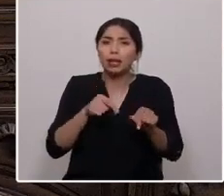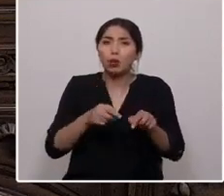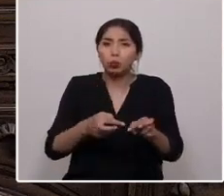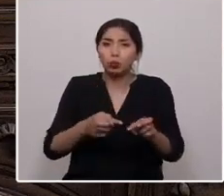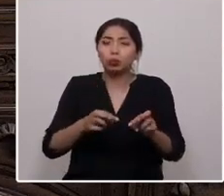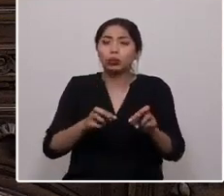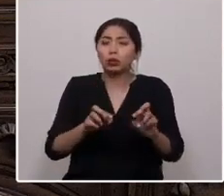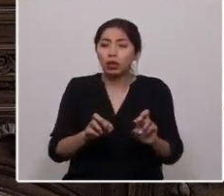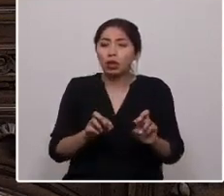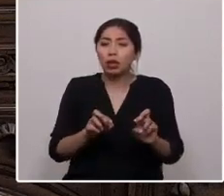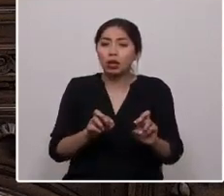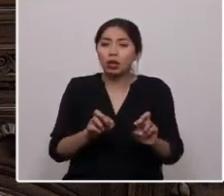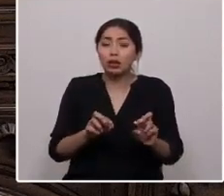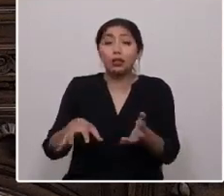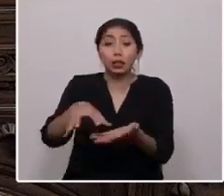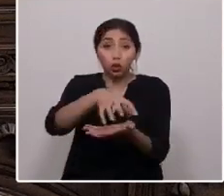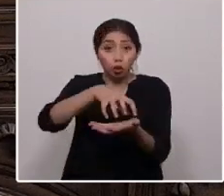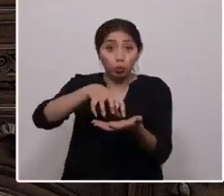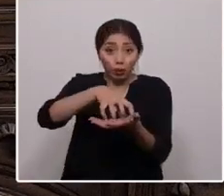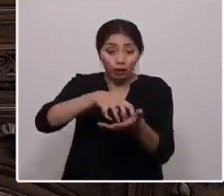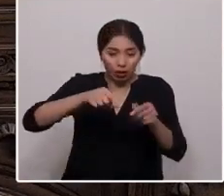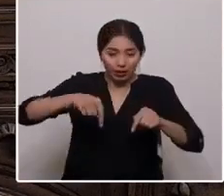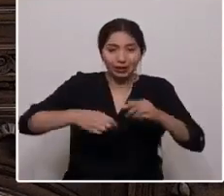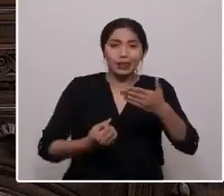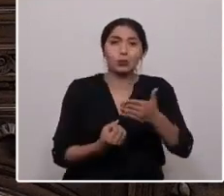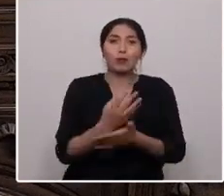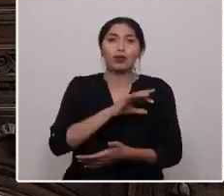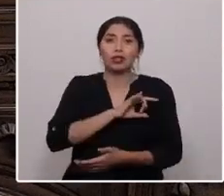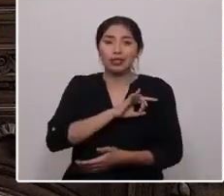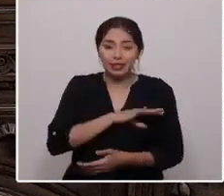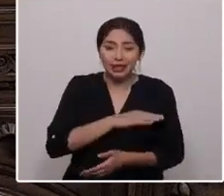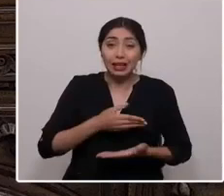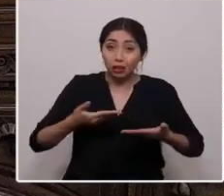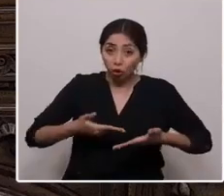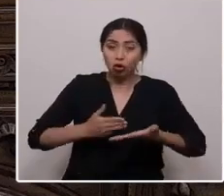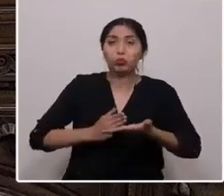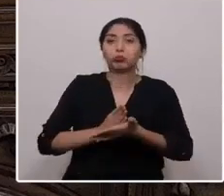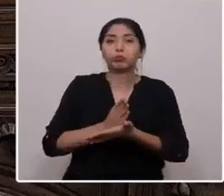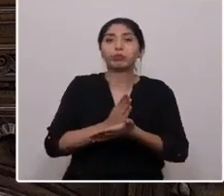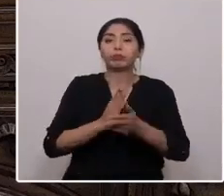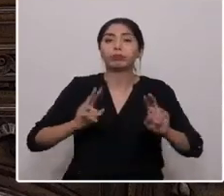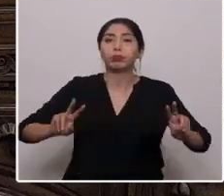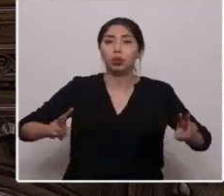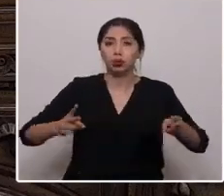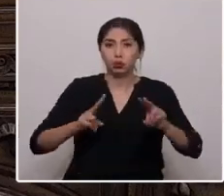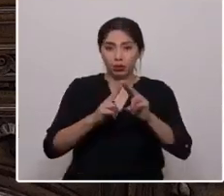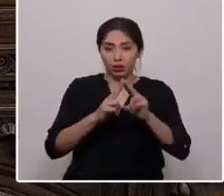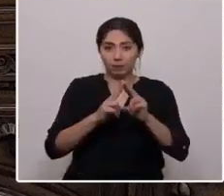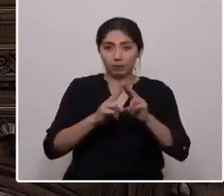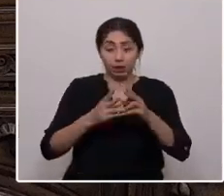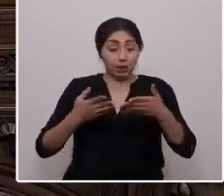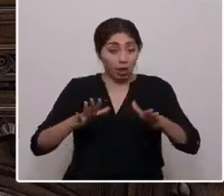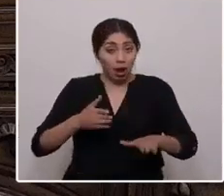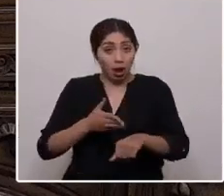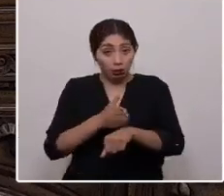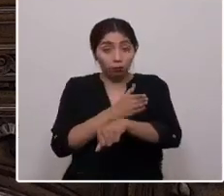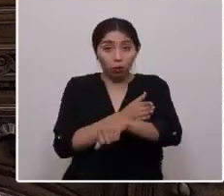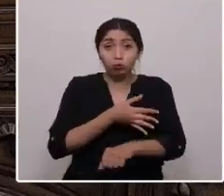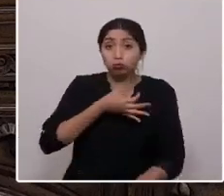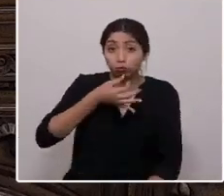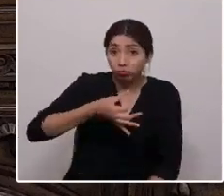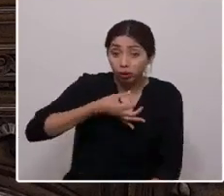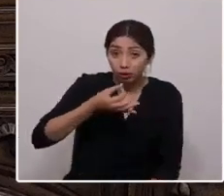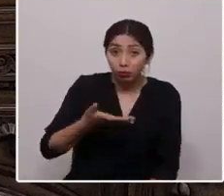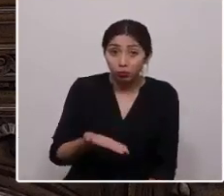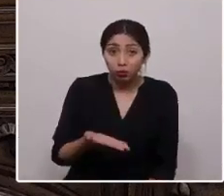de los pueblos en este nuevo chile que hoy comenzamos a construir y como lo dijimos antes de llegar a esta convención